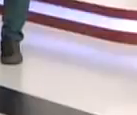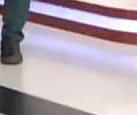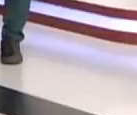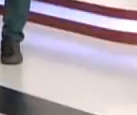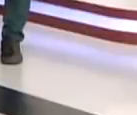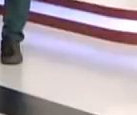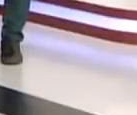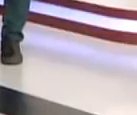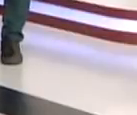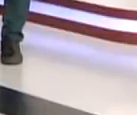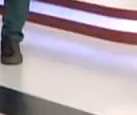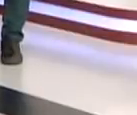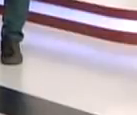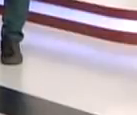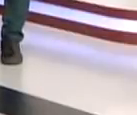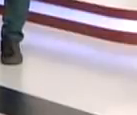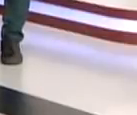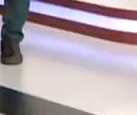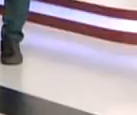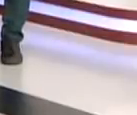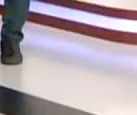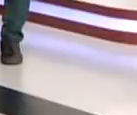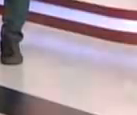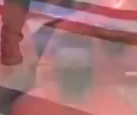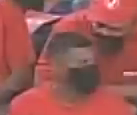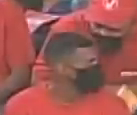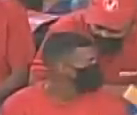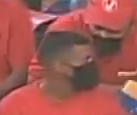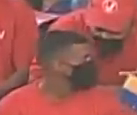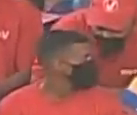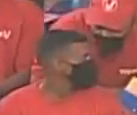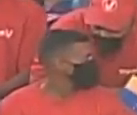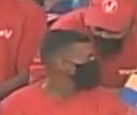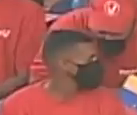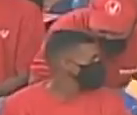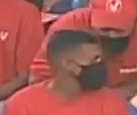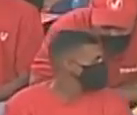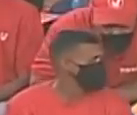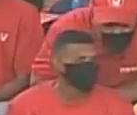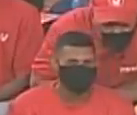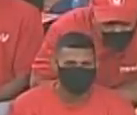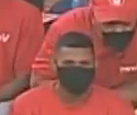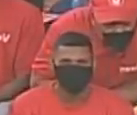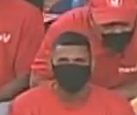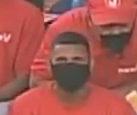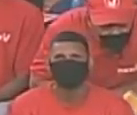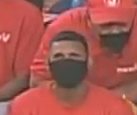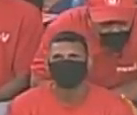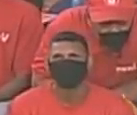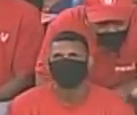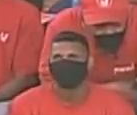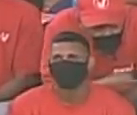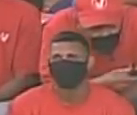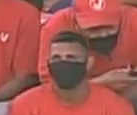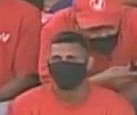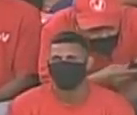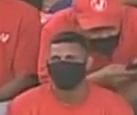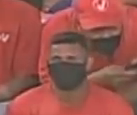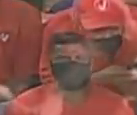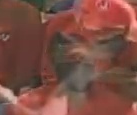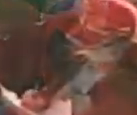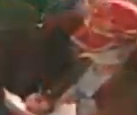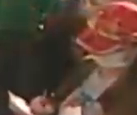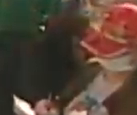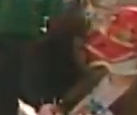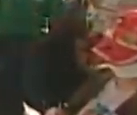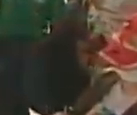23 de enero, nos trasladamos inmediato al Palacio de Miraflores. Devolver a Carabobo, devolver a las victorias. Así es, seguimos dando